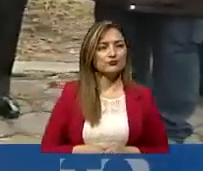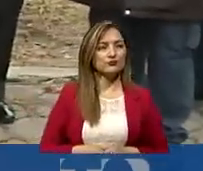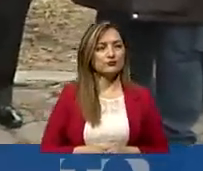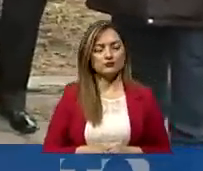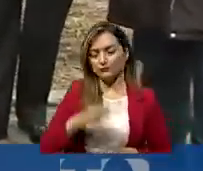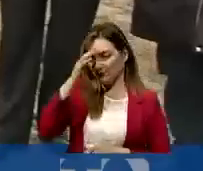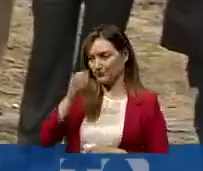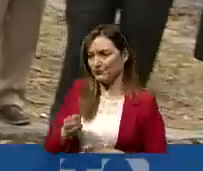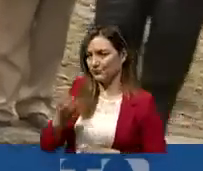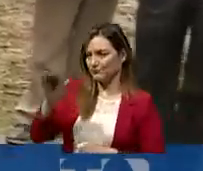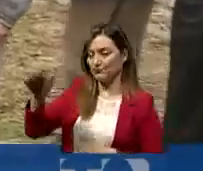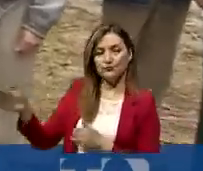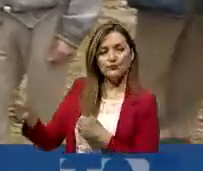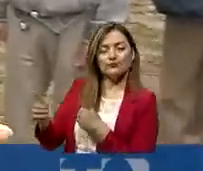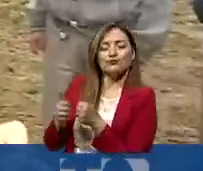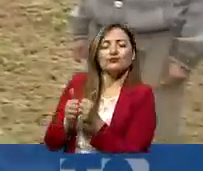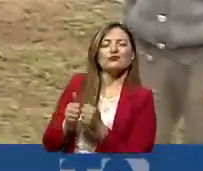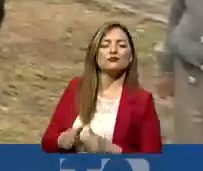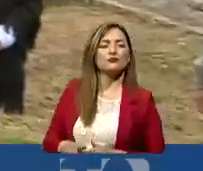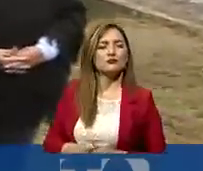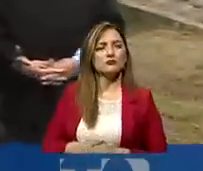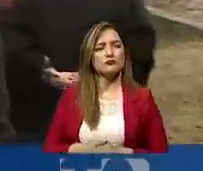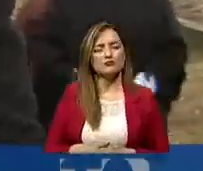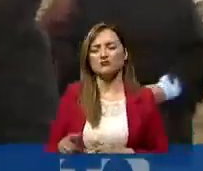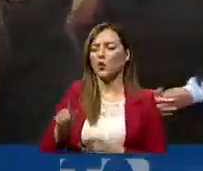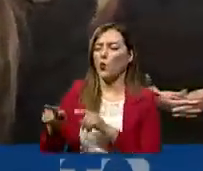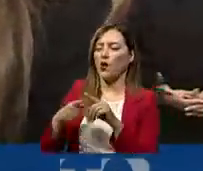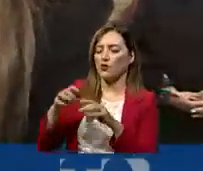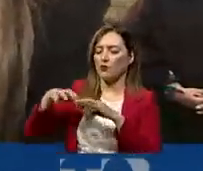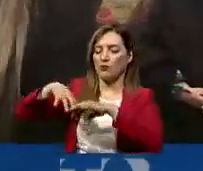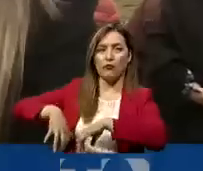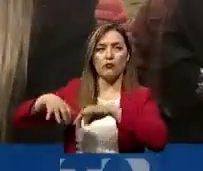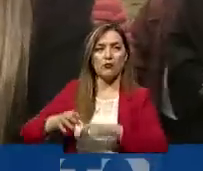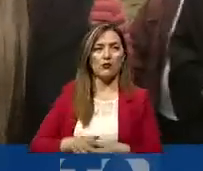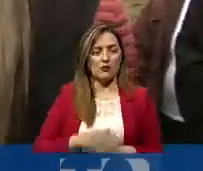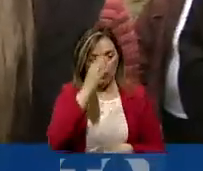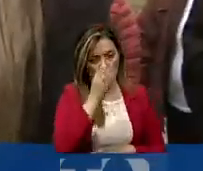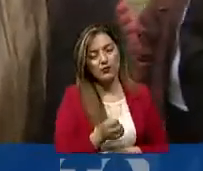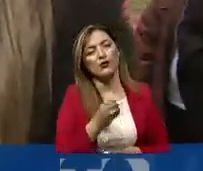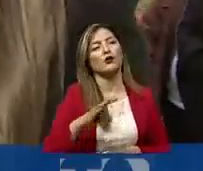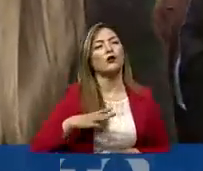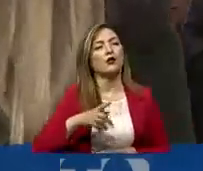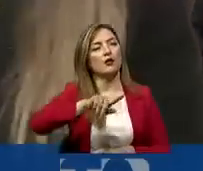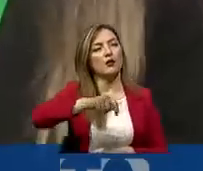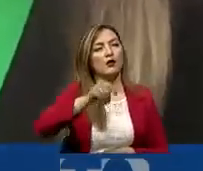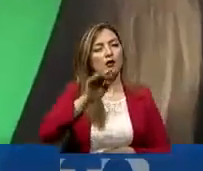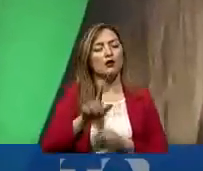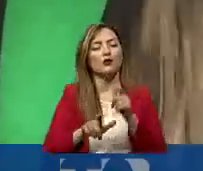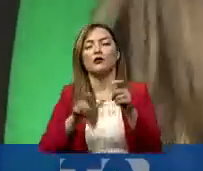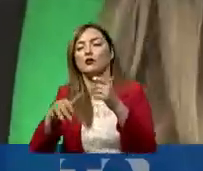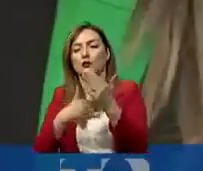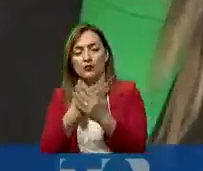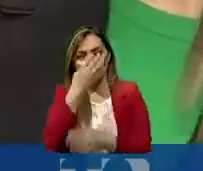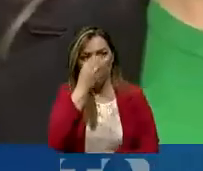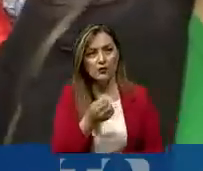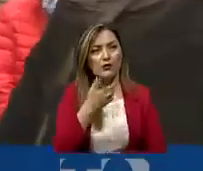véngase junto a mí por favor y cuénteme, ¿cuándo fue que apareció este socavón? Buenos días, señores de Teleamazonas, buenos días los vecinos del lugar.